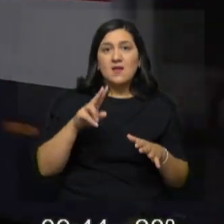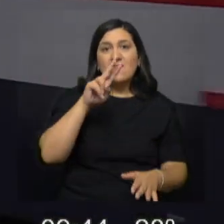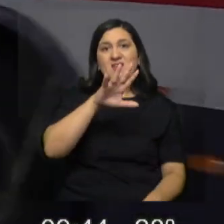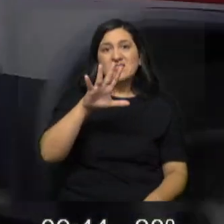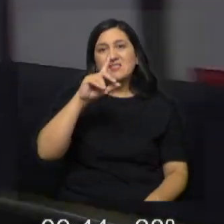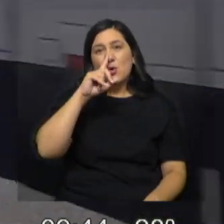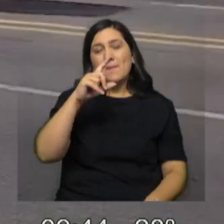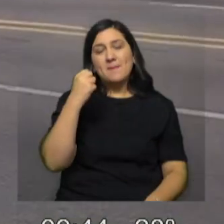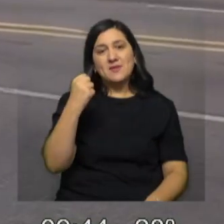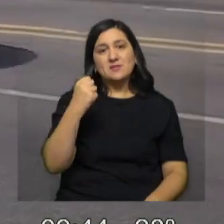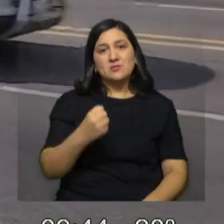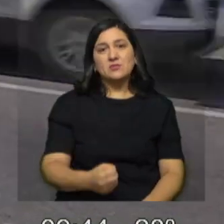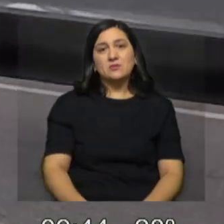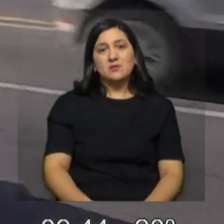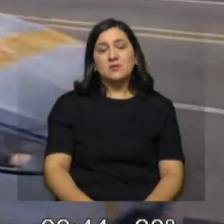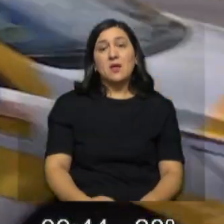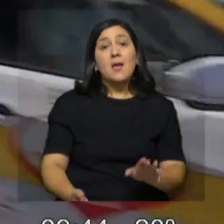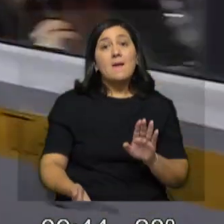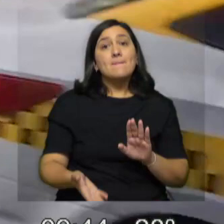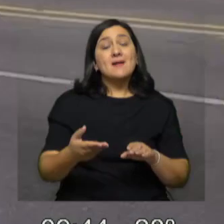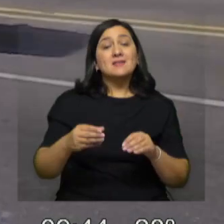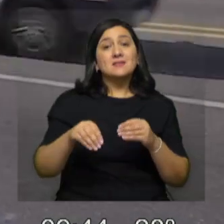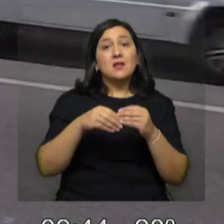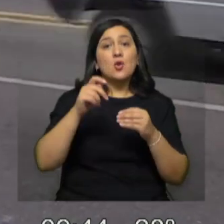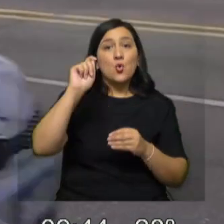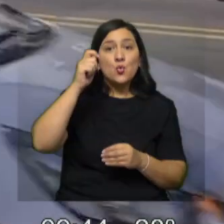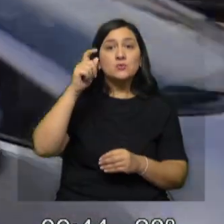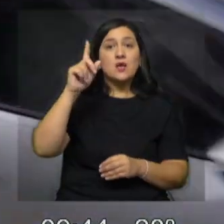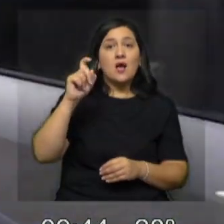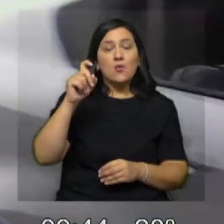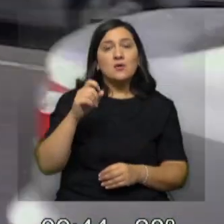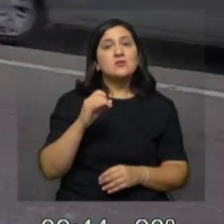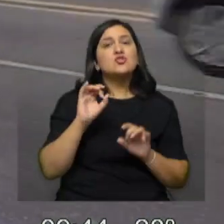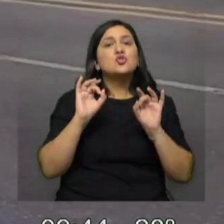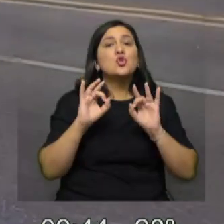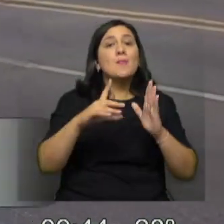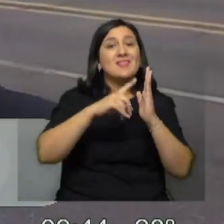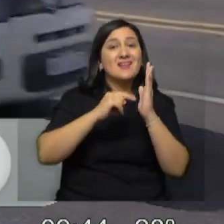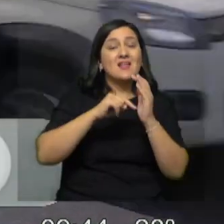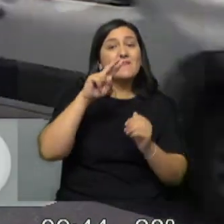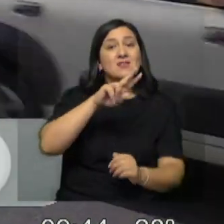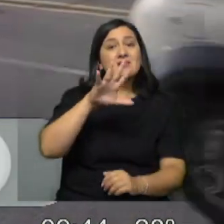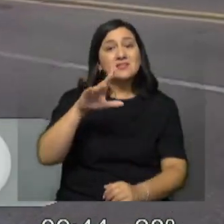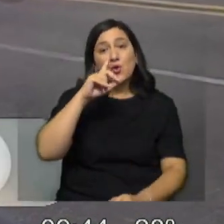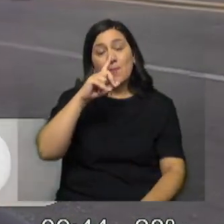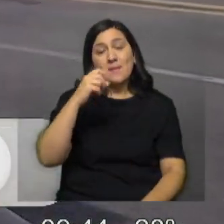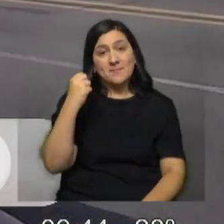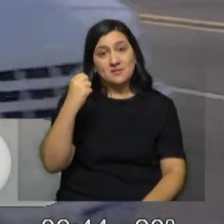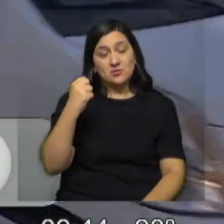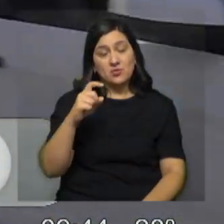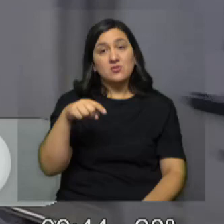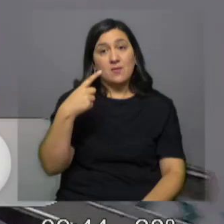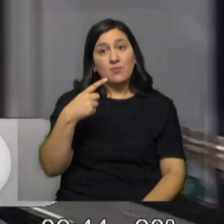25 mil pesos. ¿25 más gastos o incluye gastos comunes, gas? 25 solo de alquiler, más gastos.